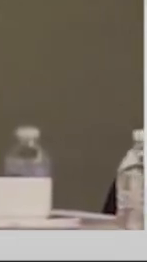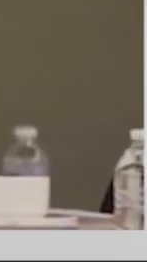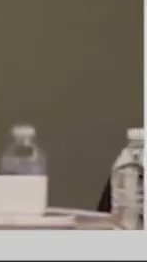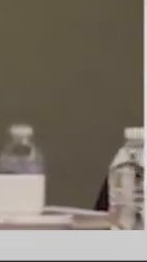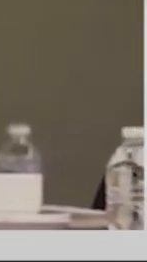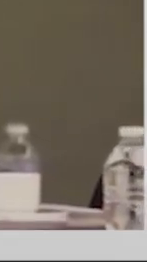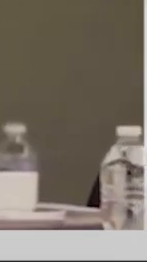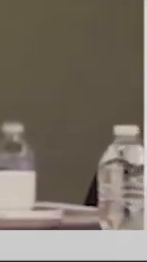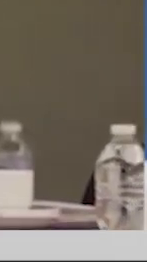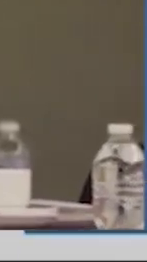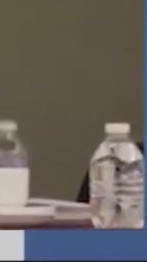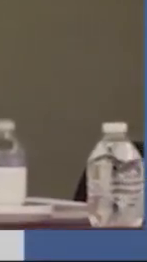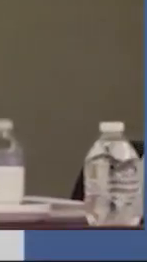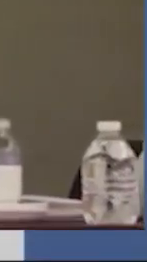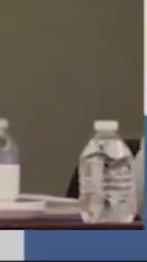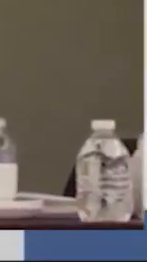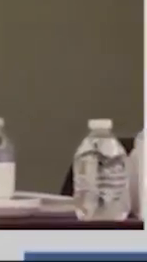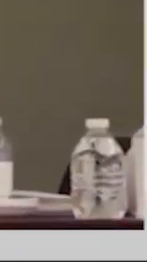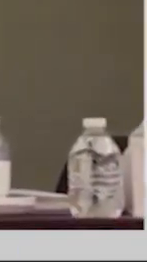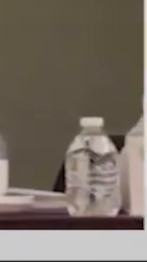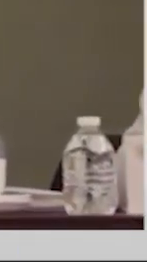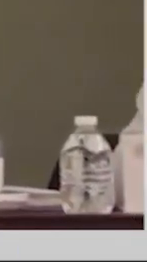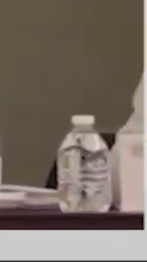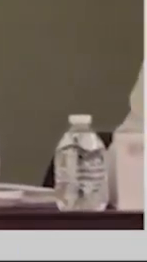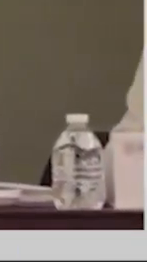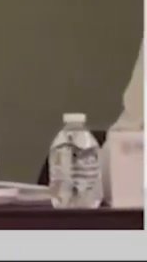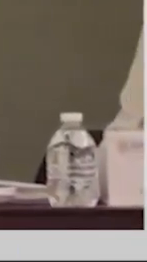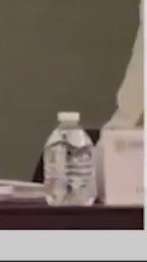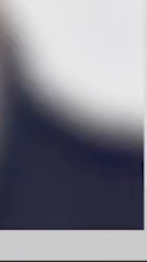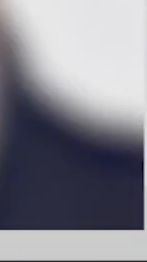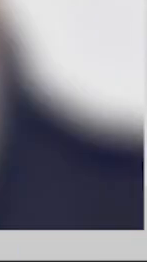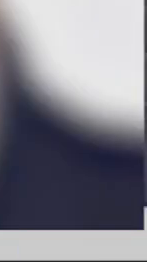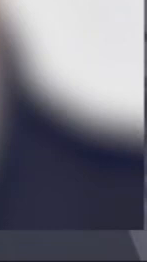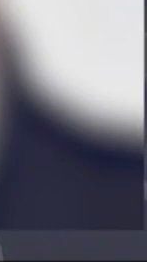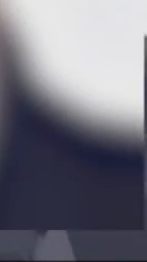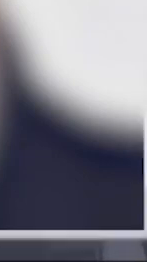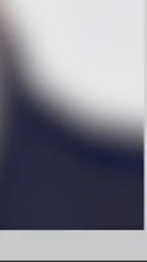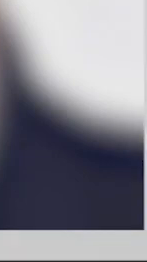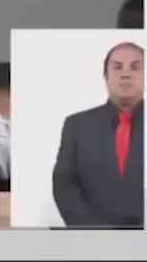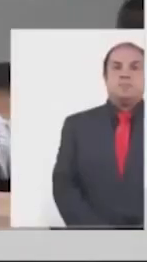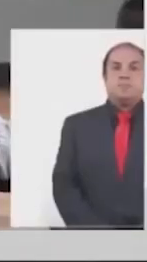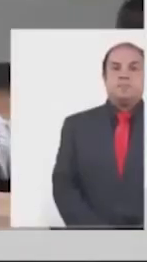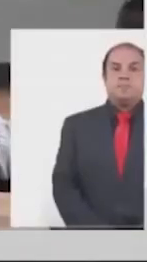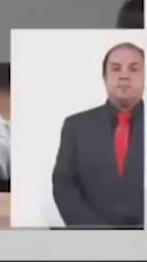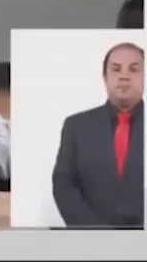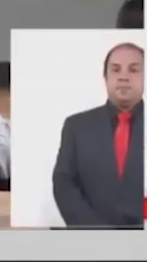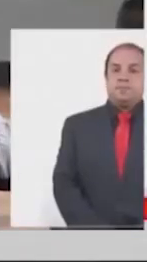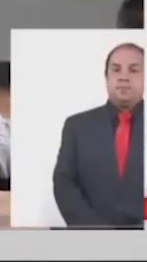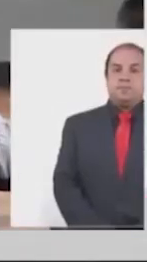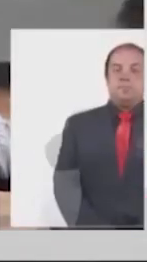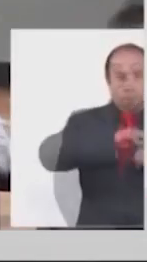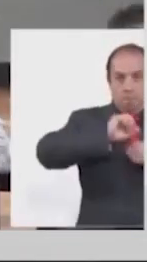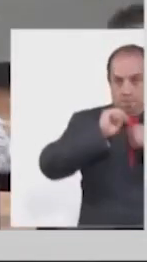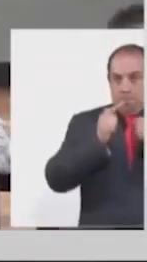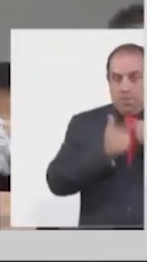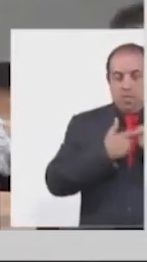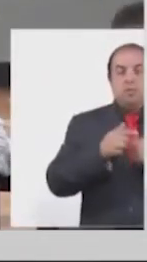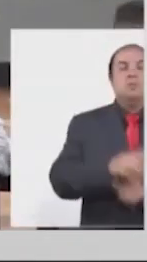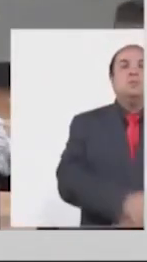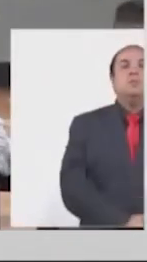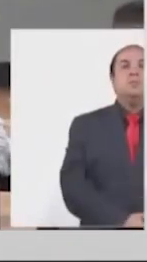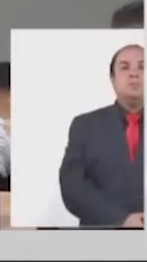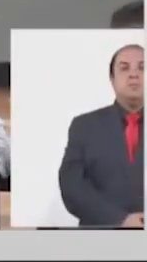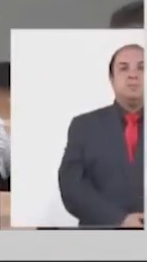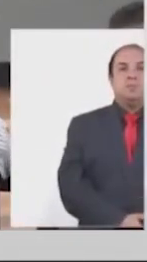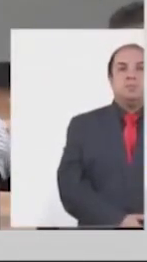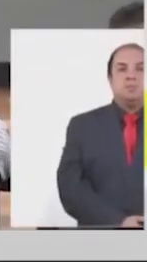ahorita en este momento irte más arriba ganarte la popularidad de un sector hacerte tú la líder de un movimiento en este caso de defensa de